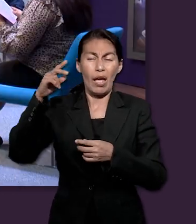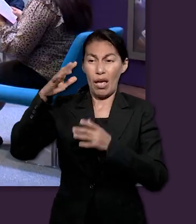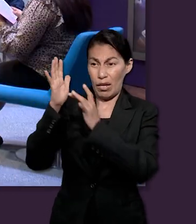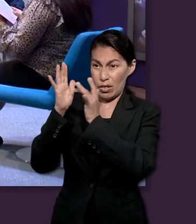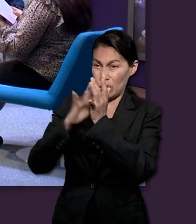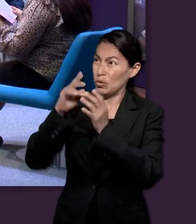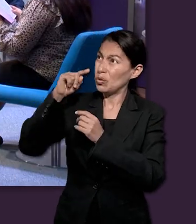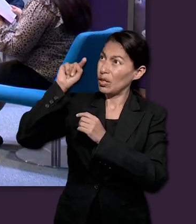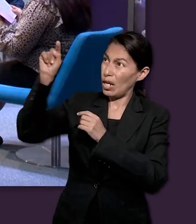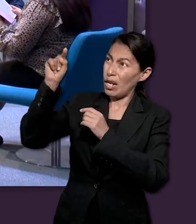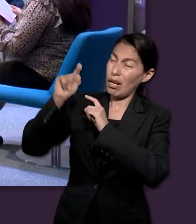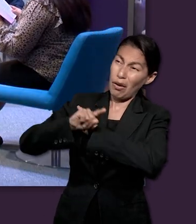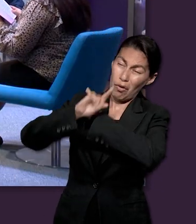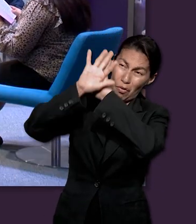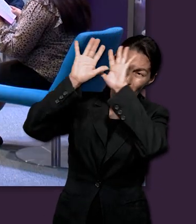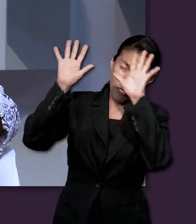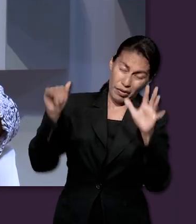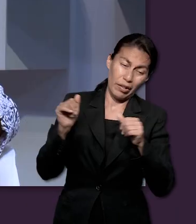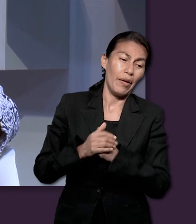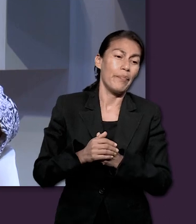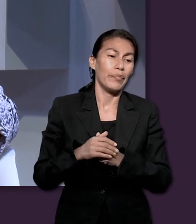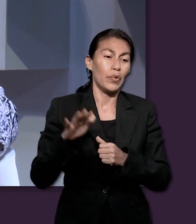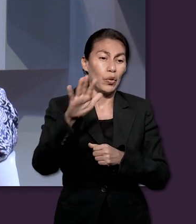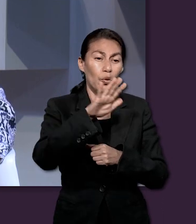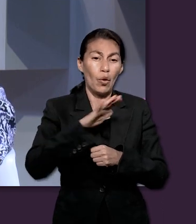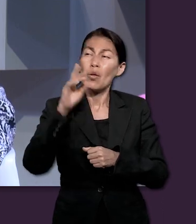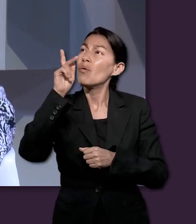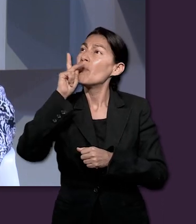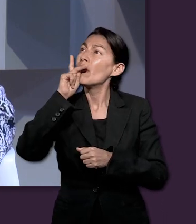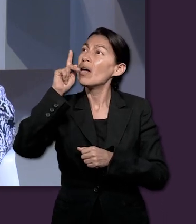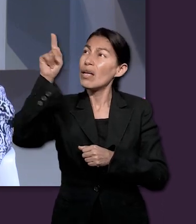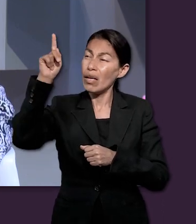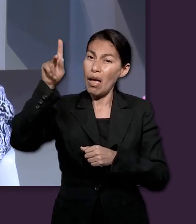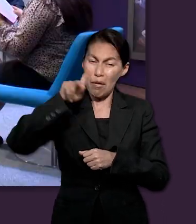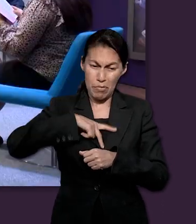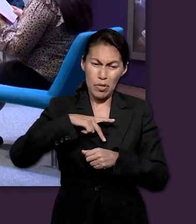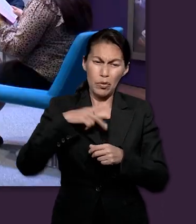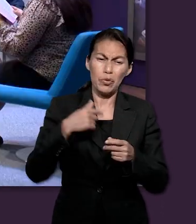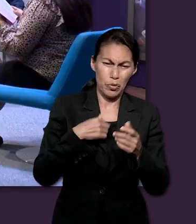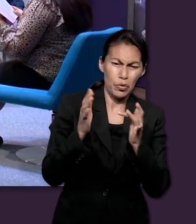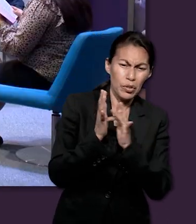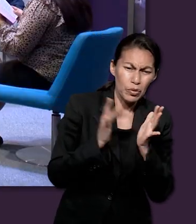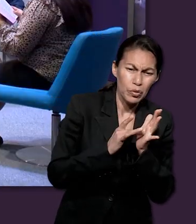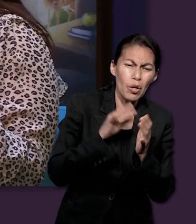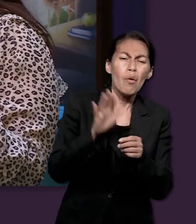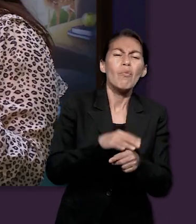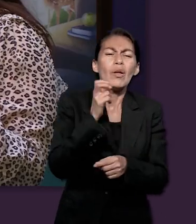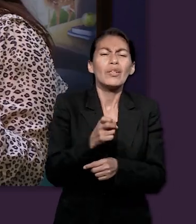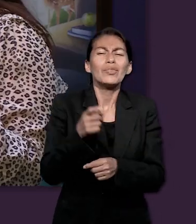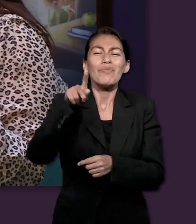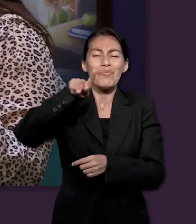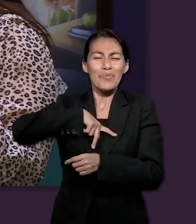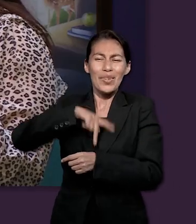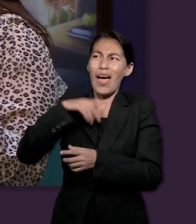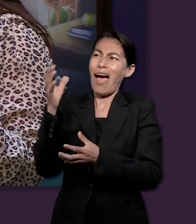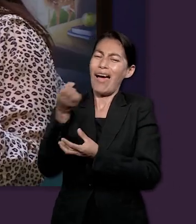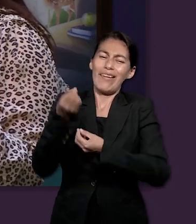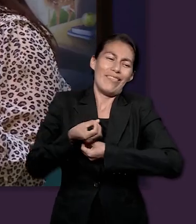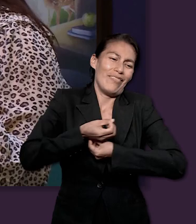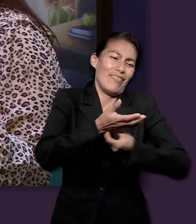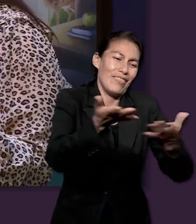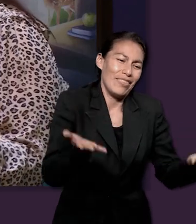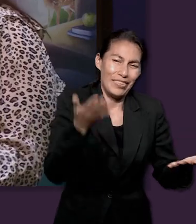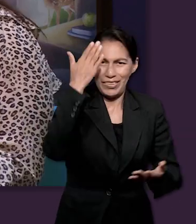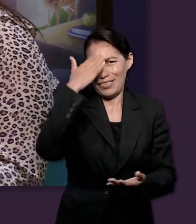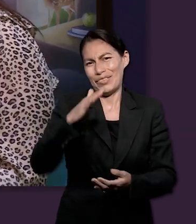me glorificará, porque tomará de lo mío y os lo hará saber. Todo lo que tiene el Padre es mío, por eso dije que tomará de lo mío y os